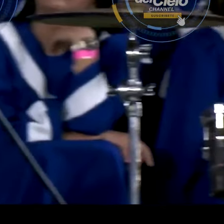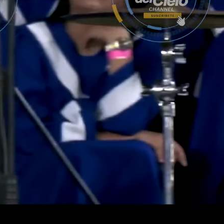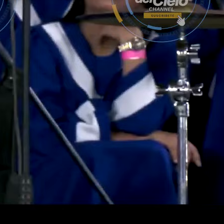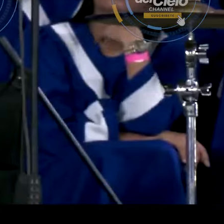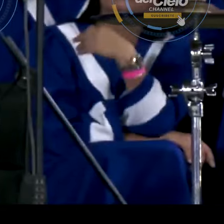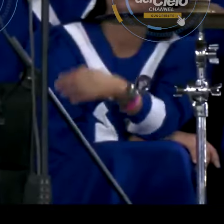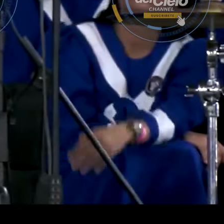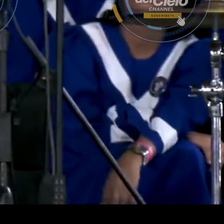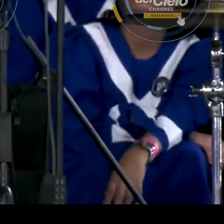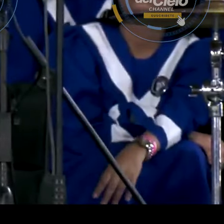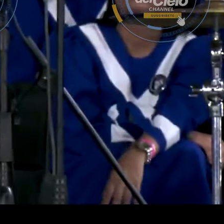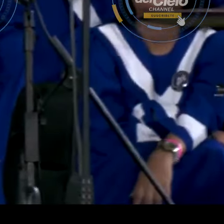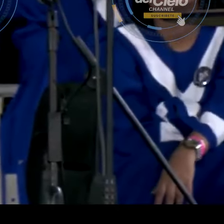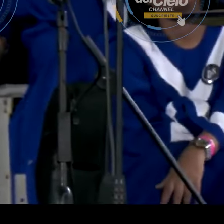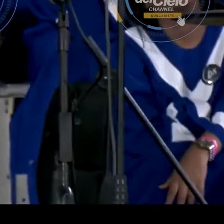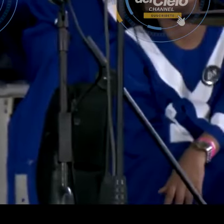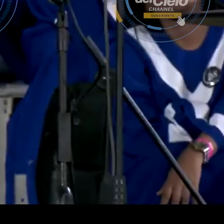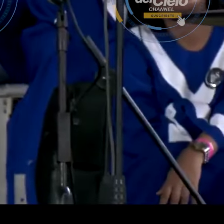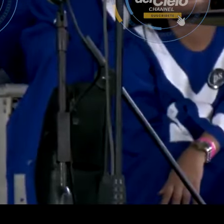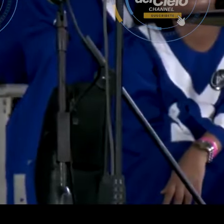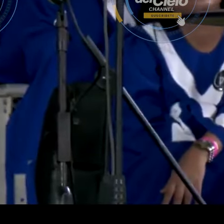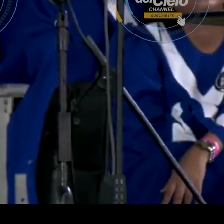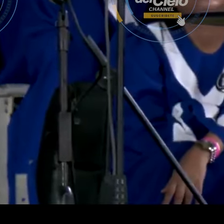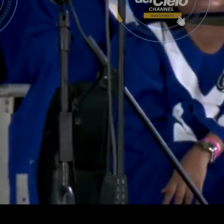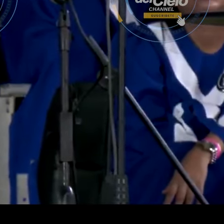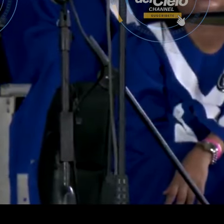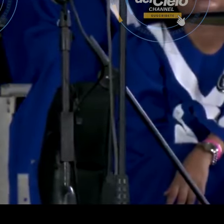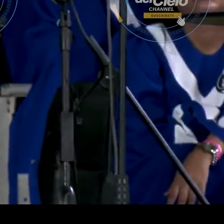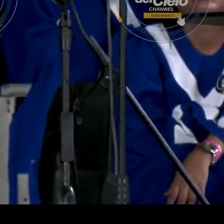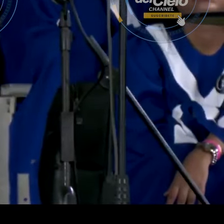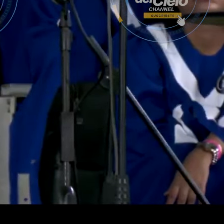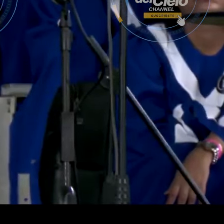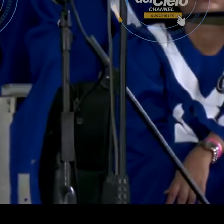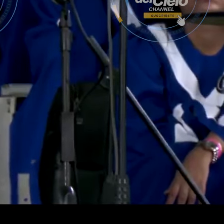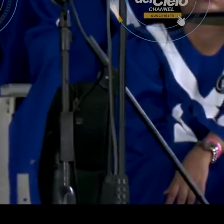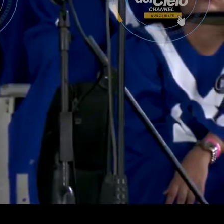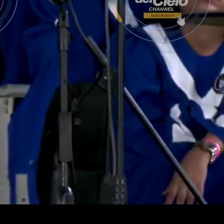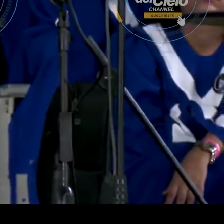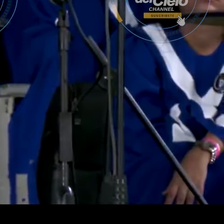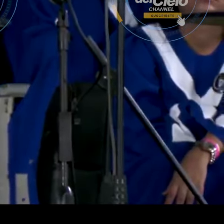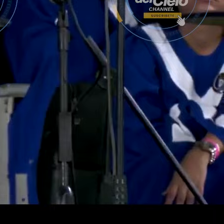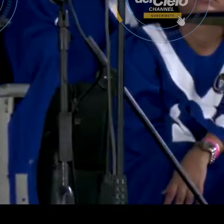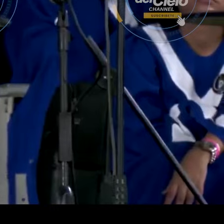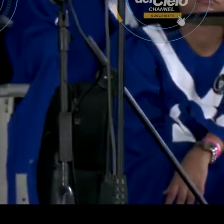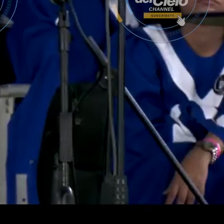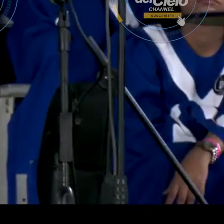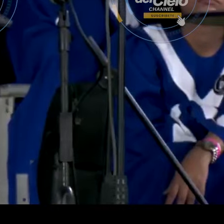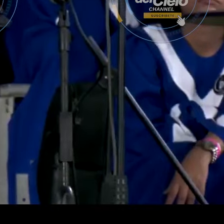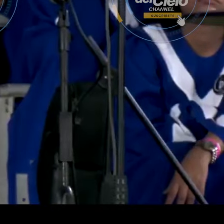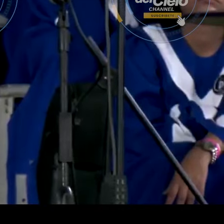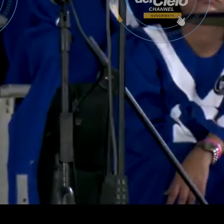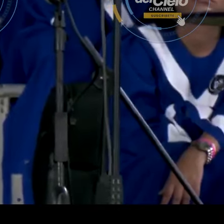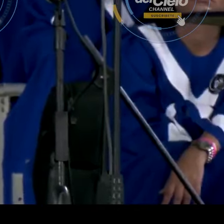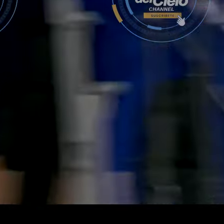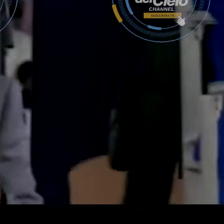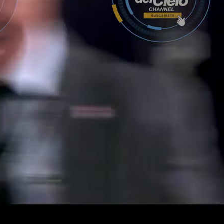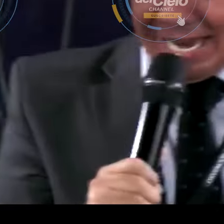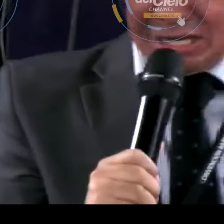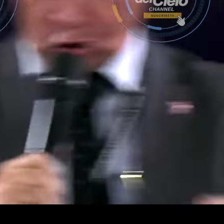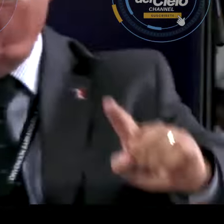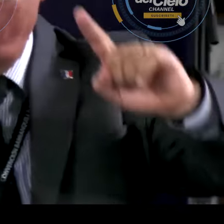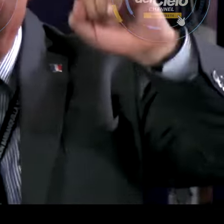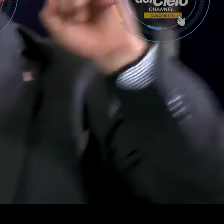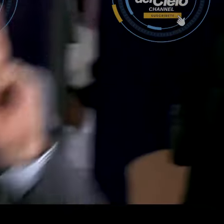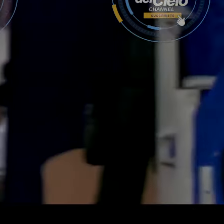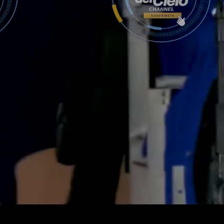es aceptar como totalmente cierta las verdades del evangelio.